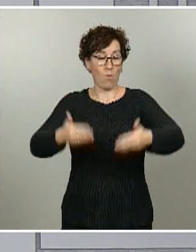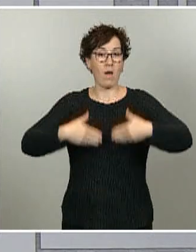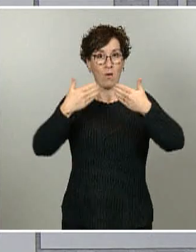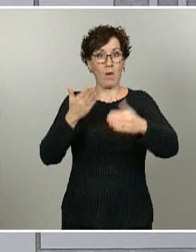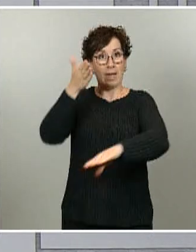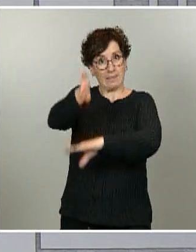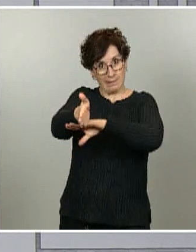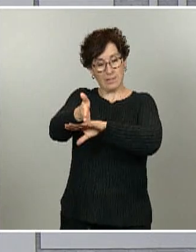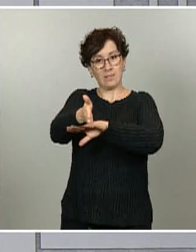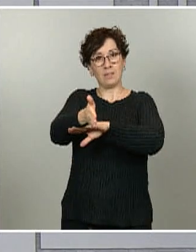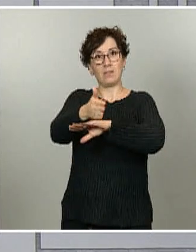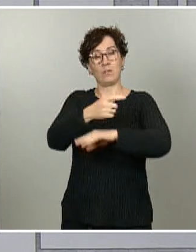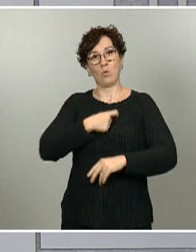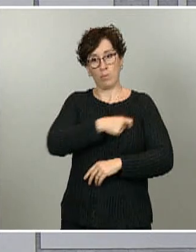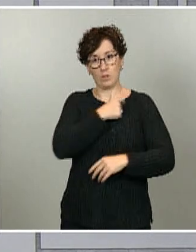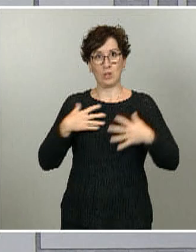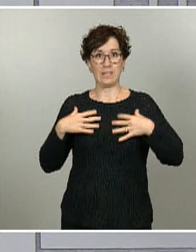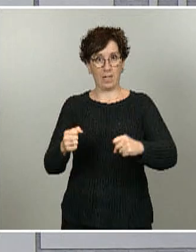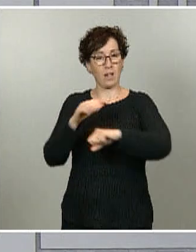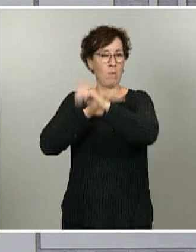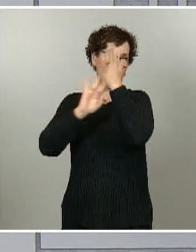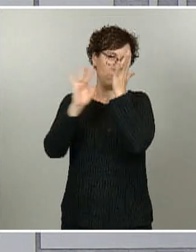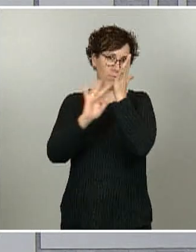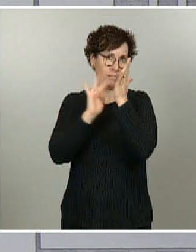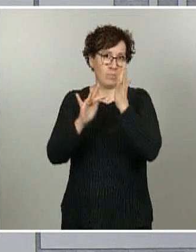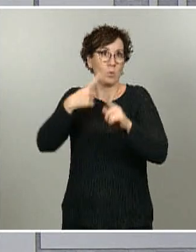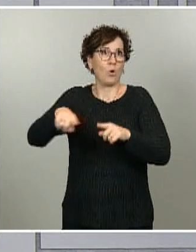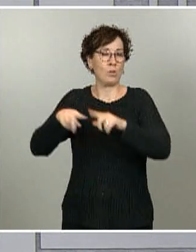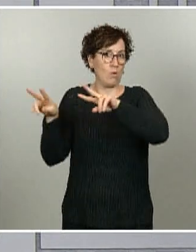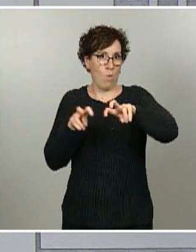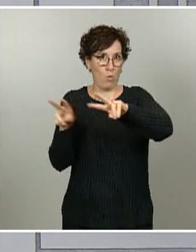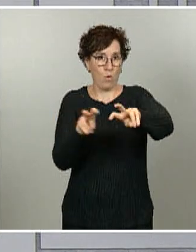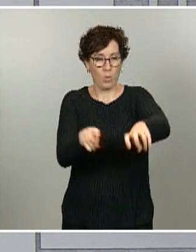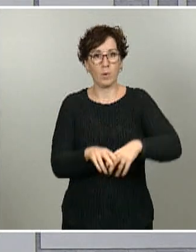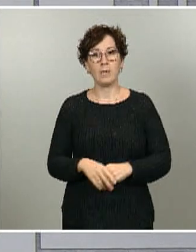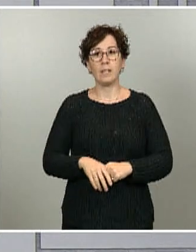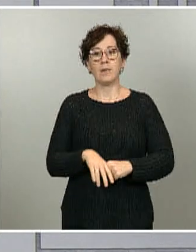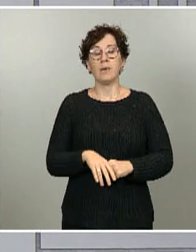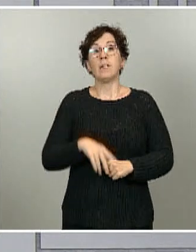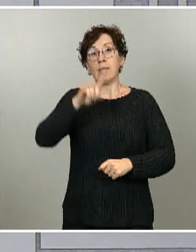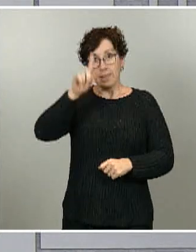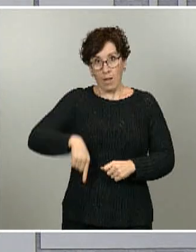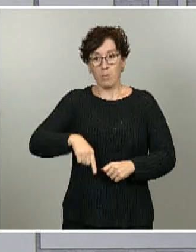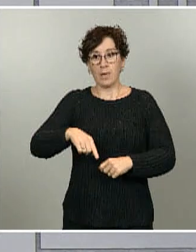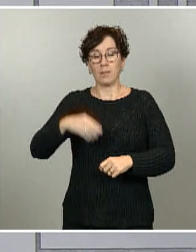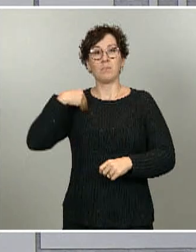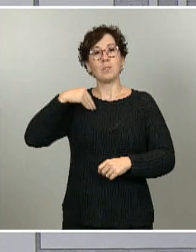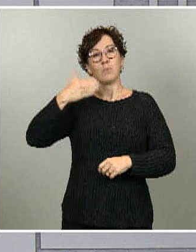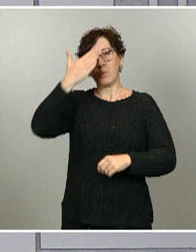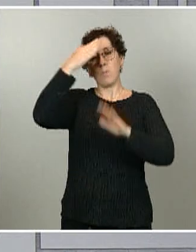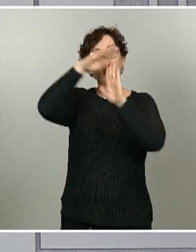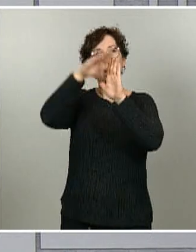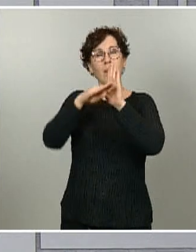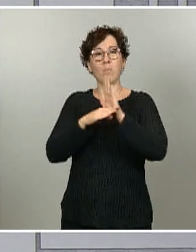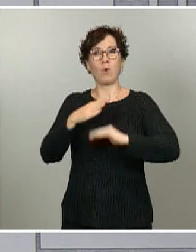ante la Comisión de Sanidad, para informar de todas aquellas novedades, y que, en base a los principios de cogobernanza que nos están guiando en esta